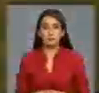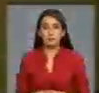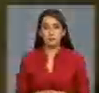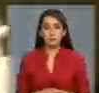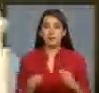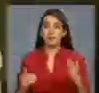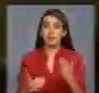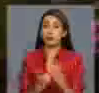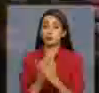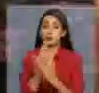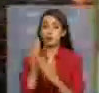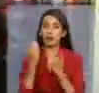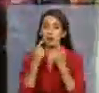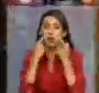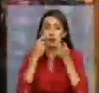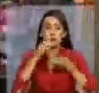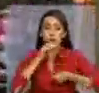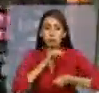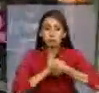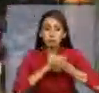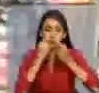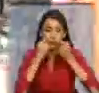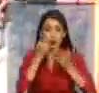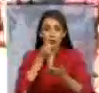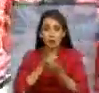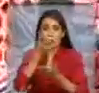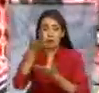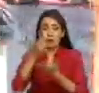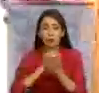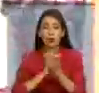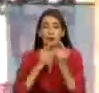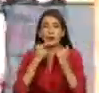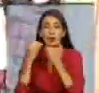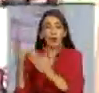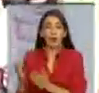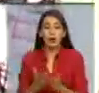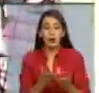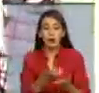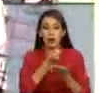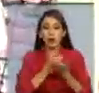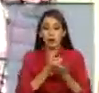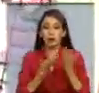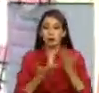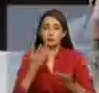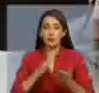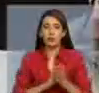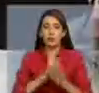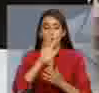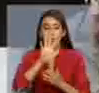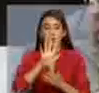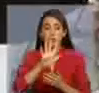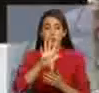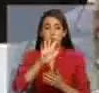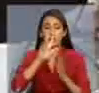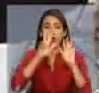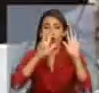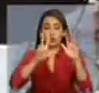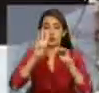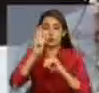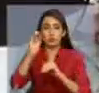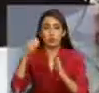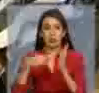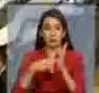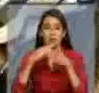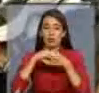Nuevo golpe al contrabando. El Servicio Nacional de Aduanas del Ecuador incauta mercadería valorada en 840 mil dólares.